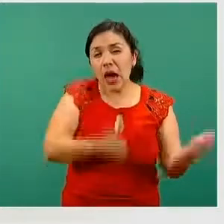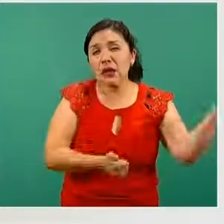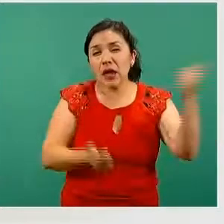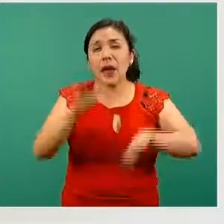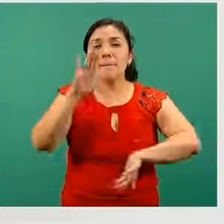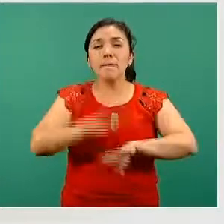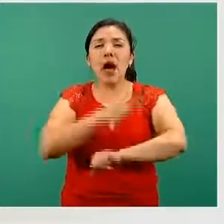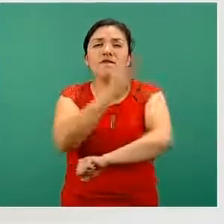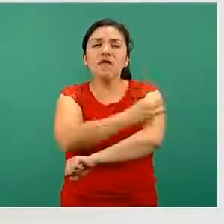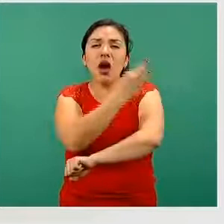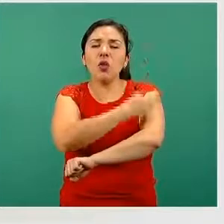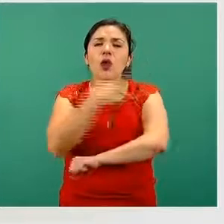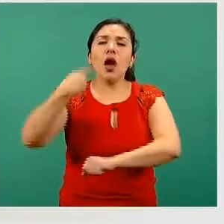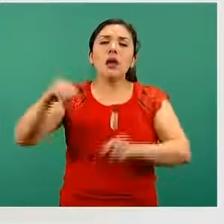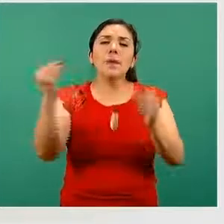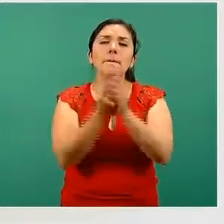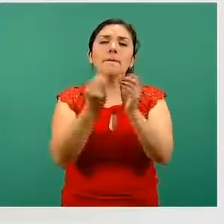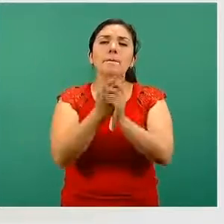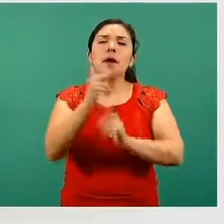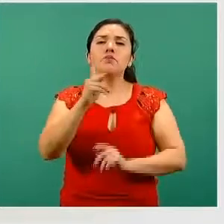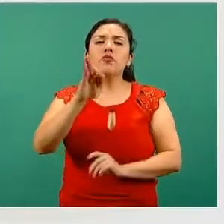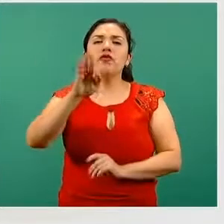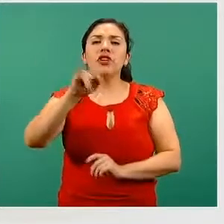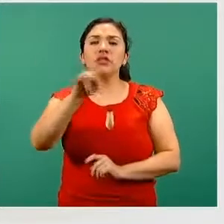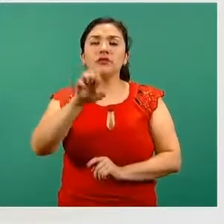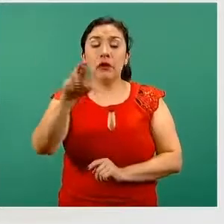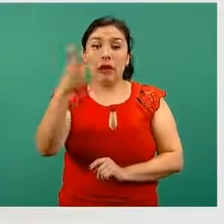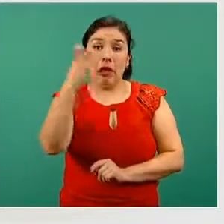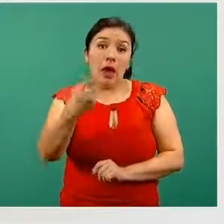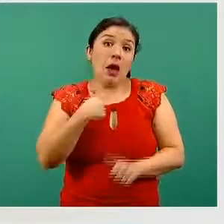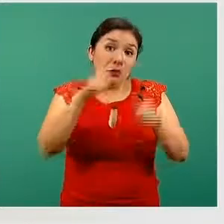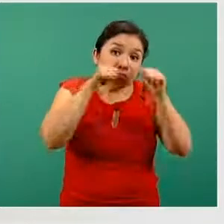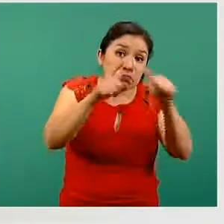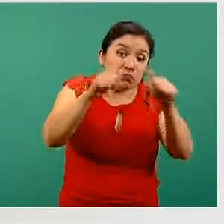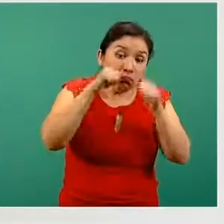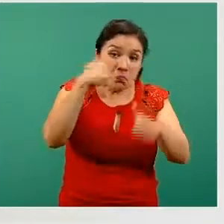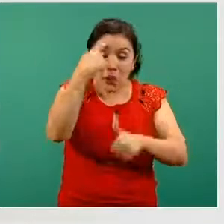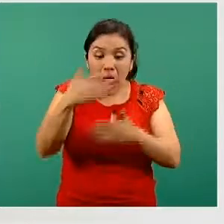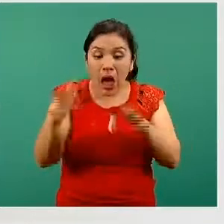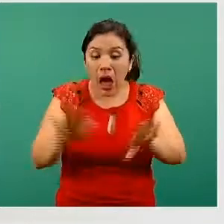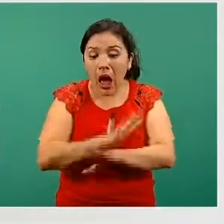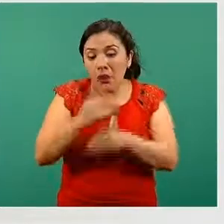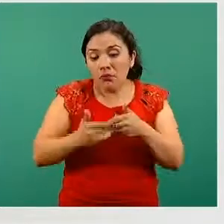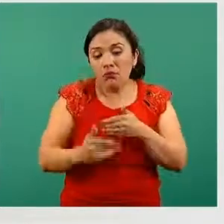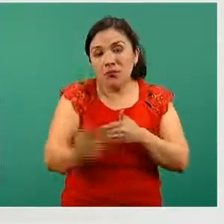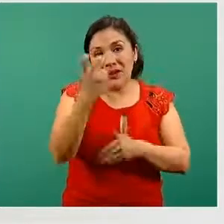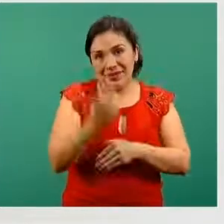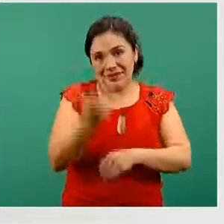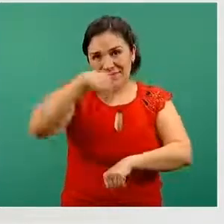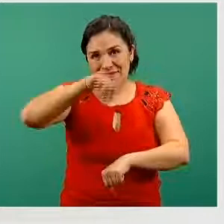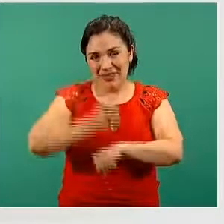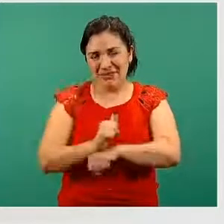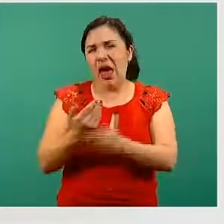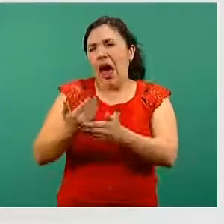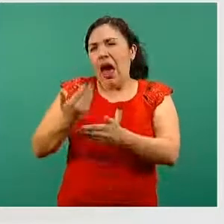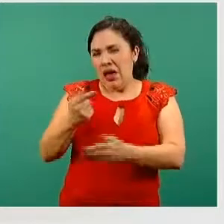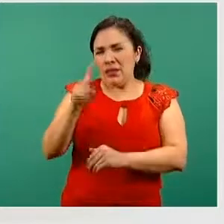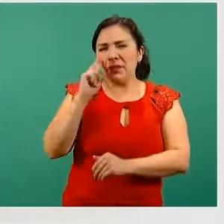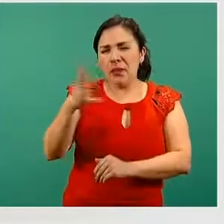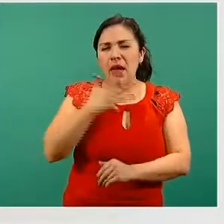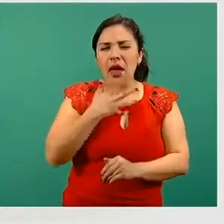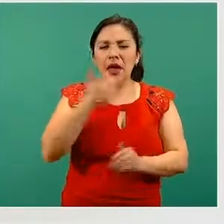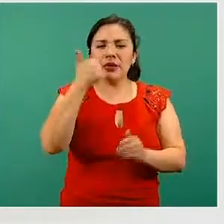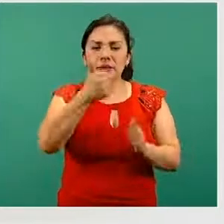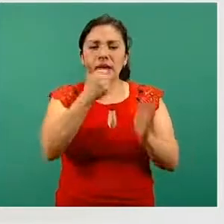de Pfizer-BioNTech. Entonces estaremos pendientes para esa actualización durante la semana. Pero ya veíamos en una diapositiva previa que son